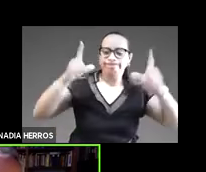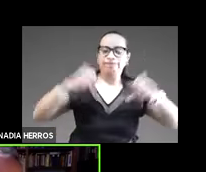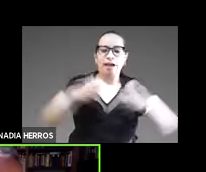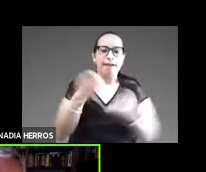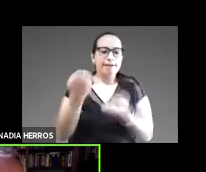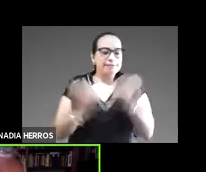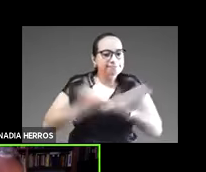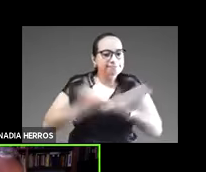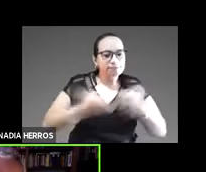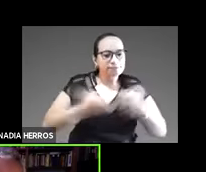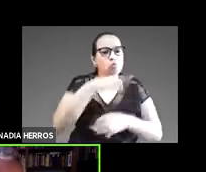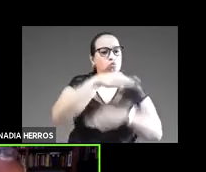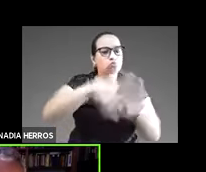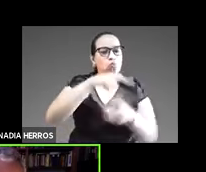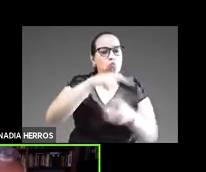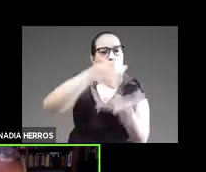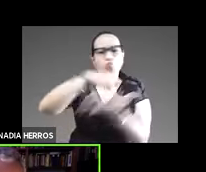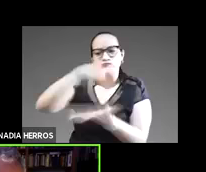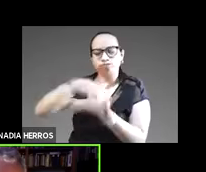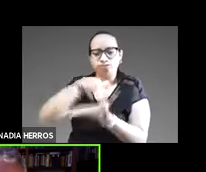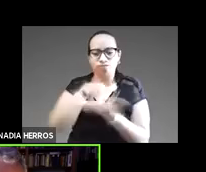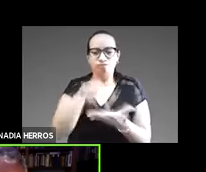todos los barrios.